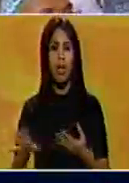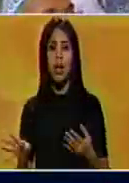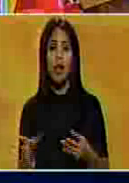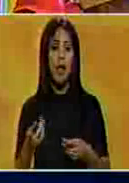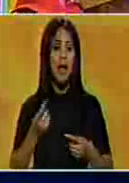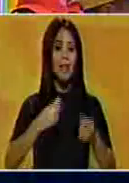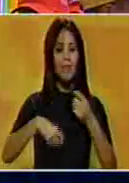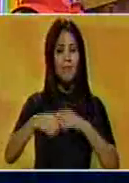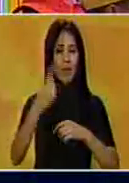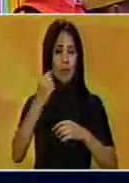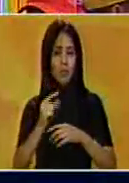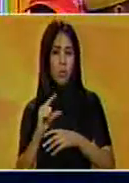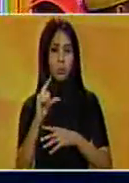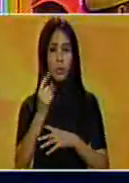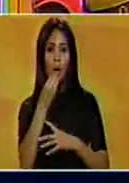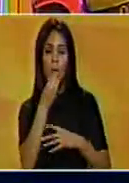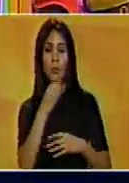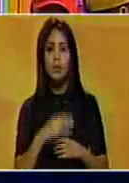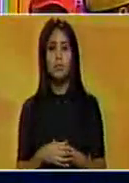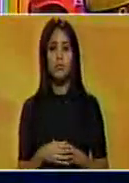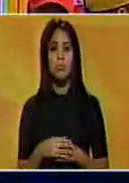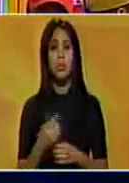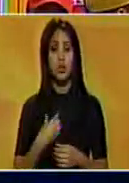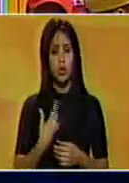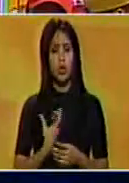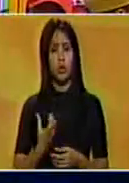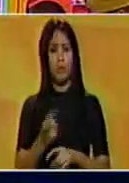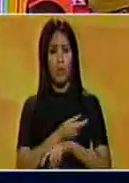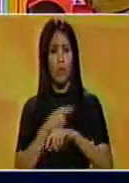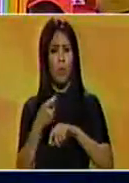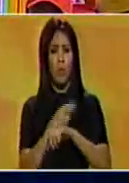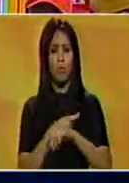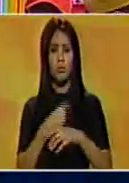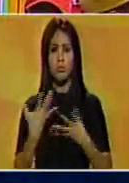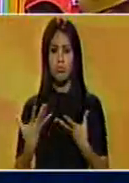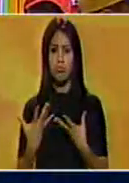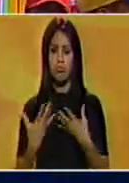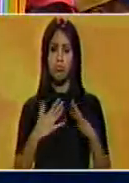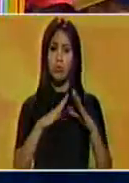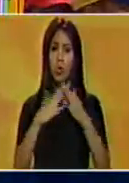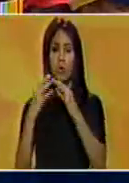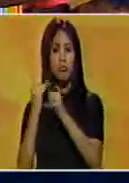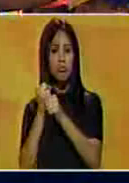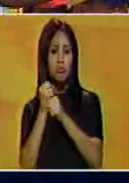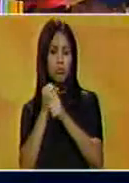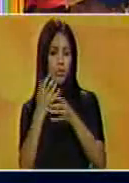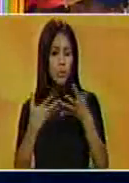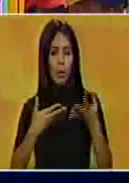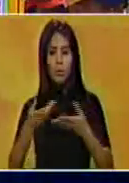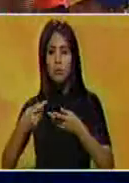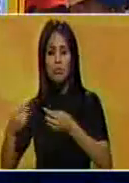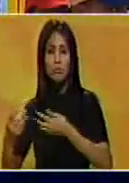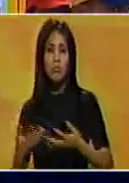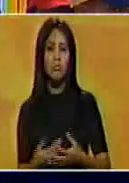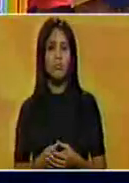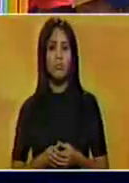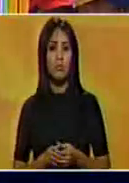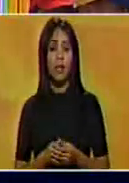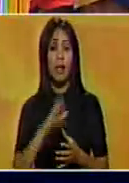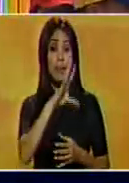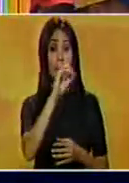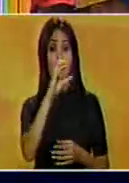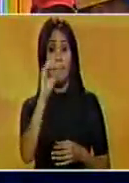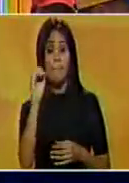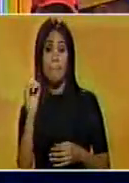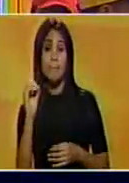alimentos. Yo como gobernador pondría la logística para comprarle directo a los productores, llevarlo a las 3.000 comunidades de